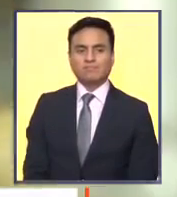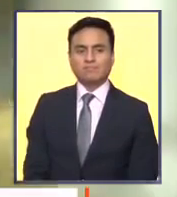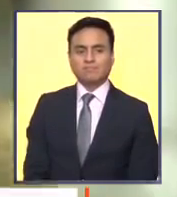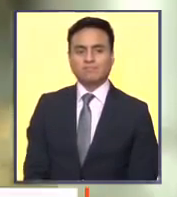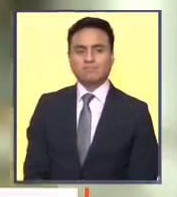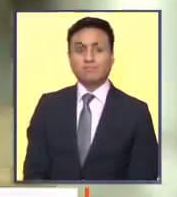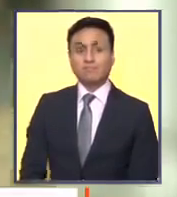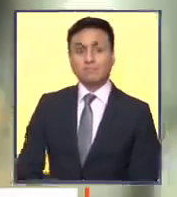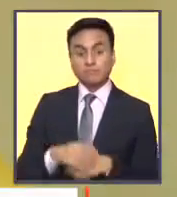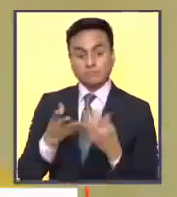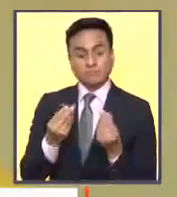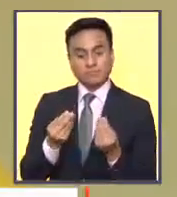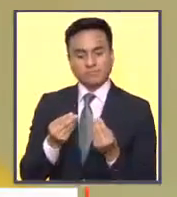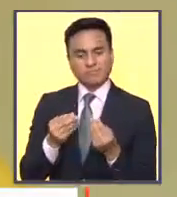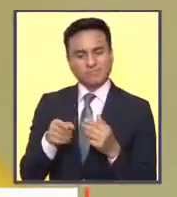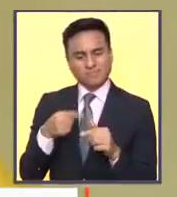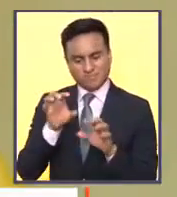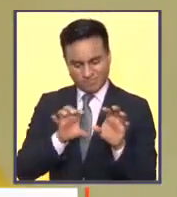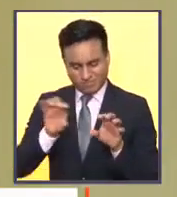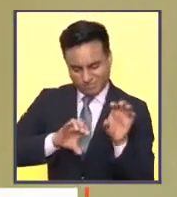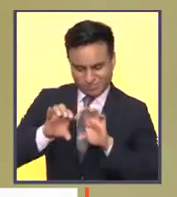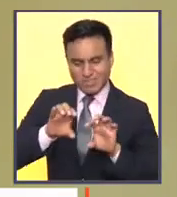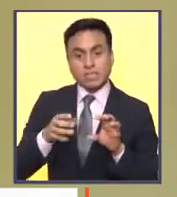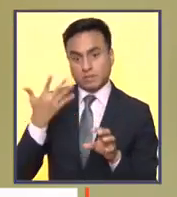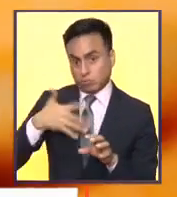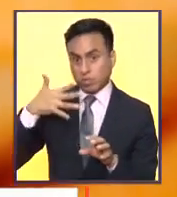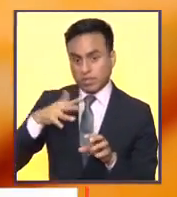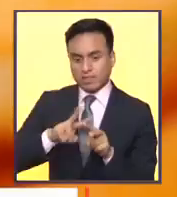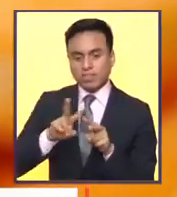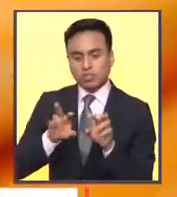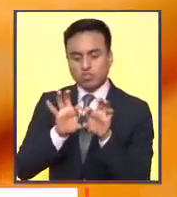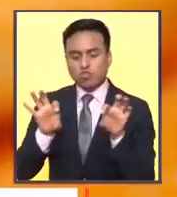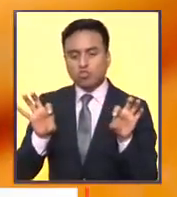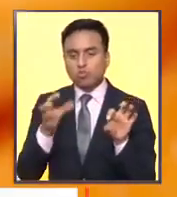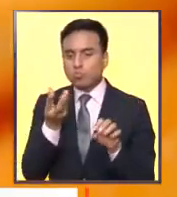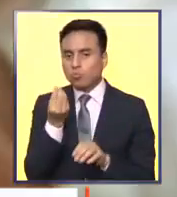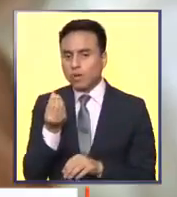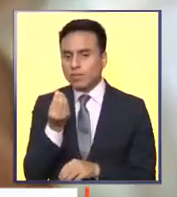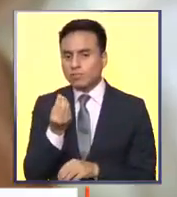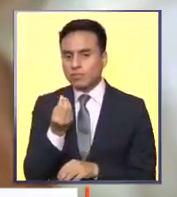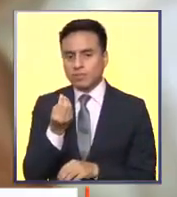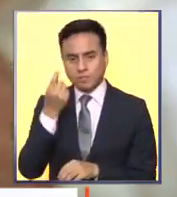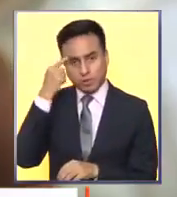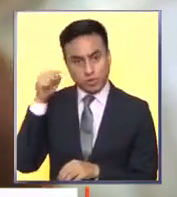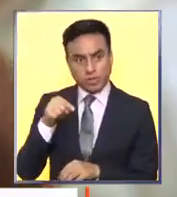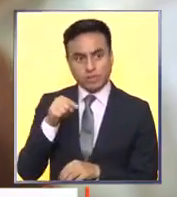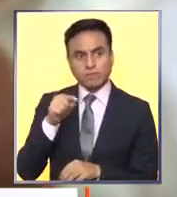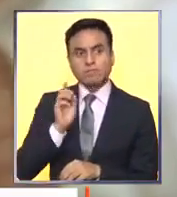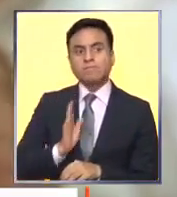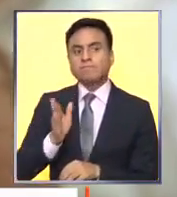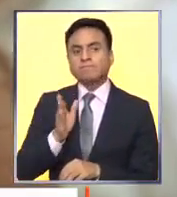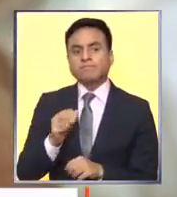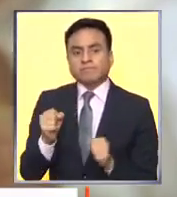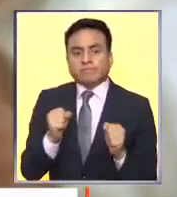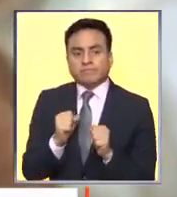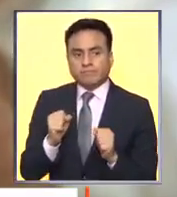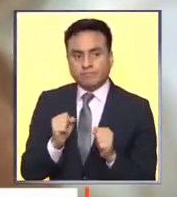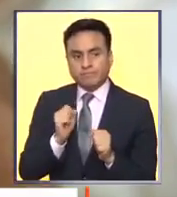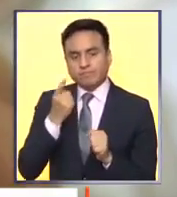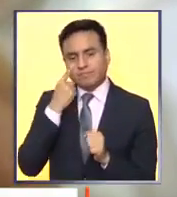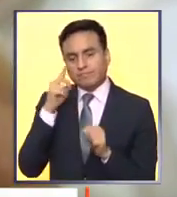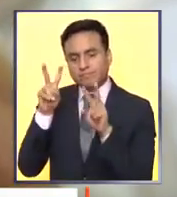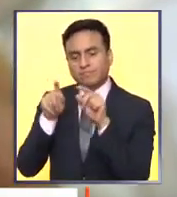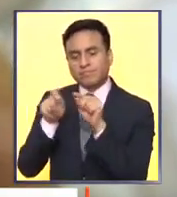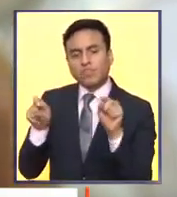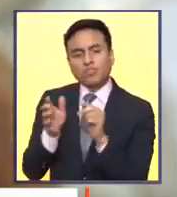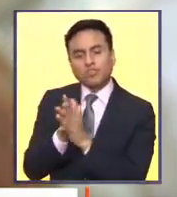La calidad de la materia prima es lo que más importa para hacer churros así de buenos. Pero ahora nos vamos a seguir capeando el frío y a conocer un poco más del chocolate